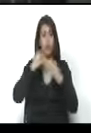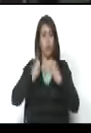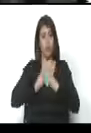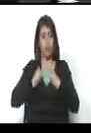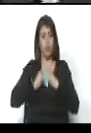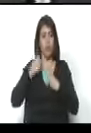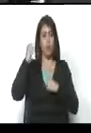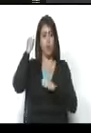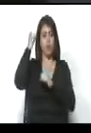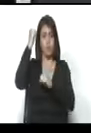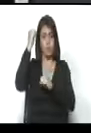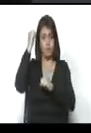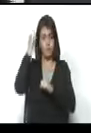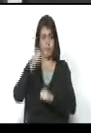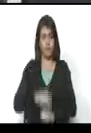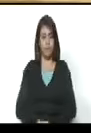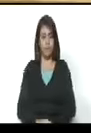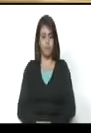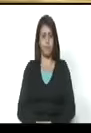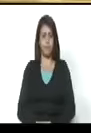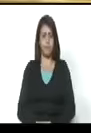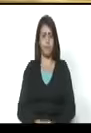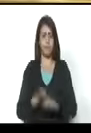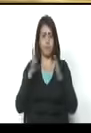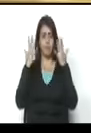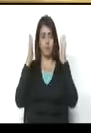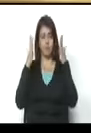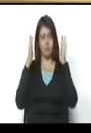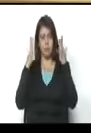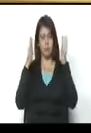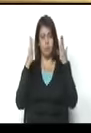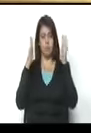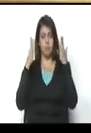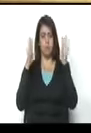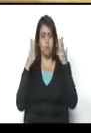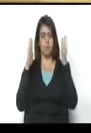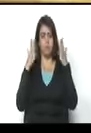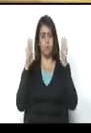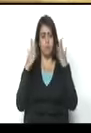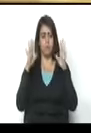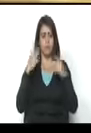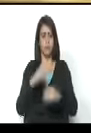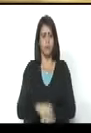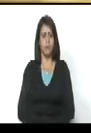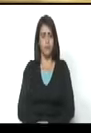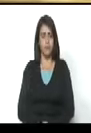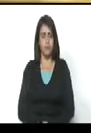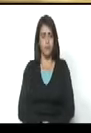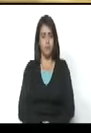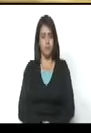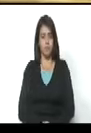viviremos y venceremos.